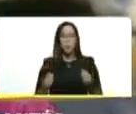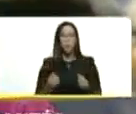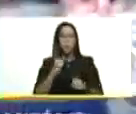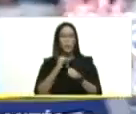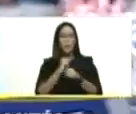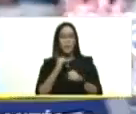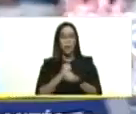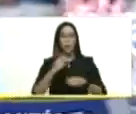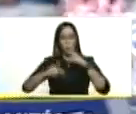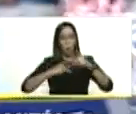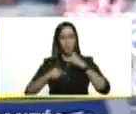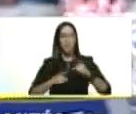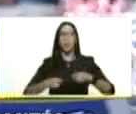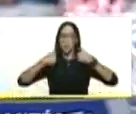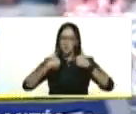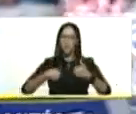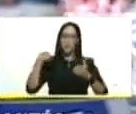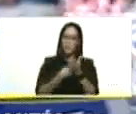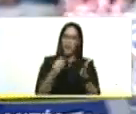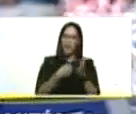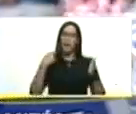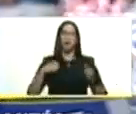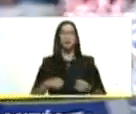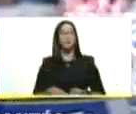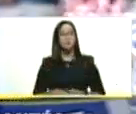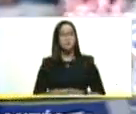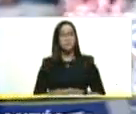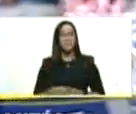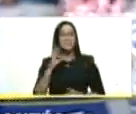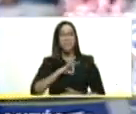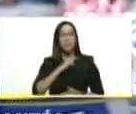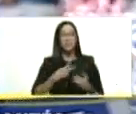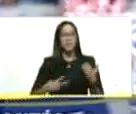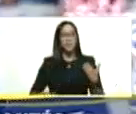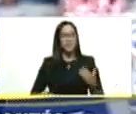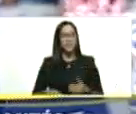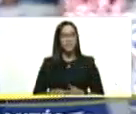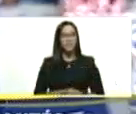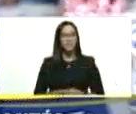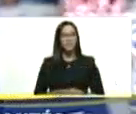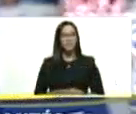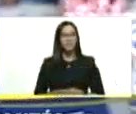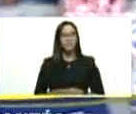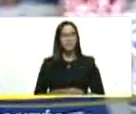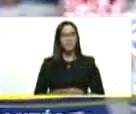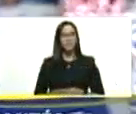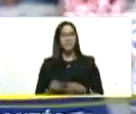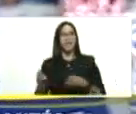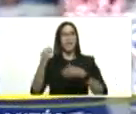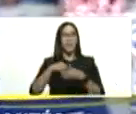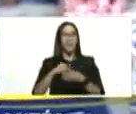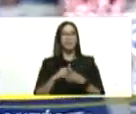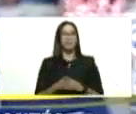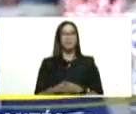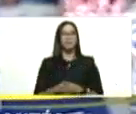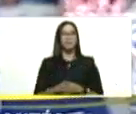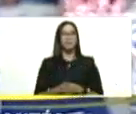productivo, bien remunerado. Además, señora vicepresidenta, además,